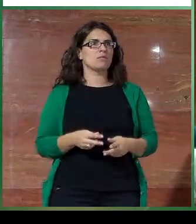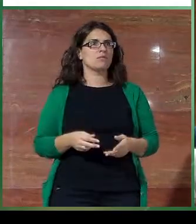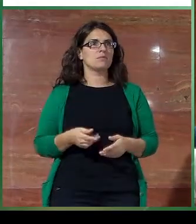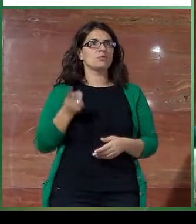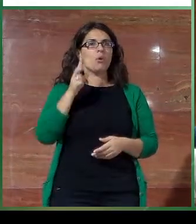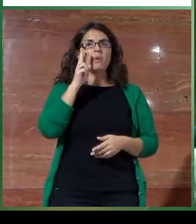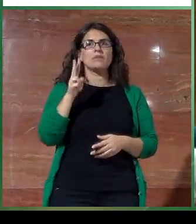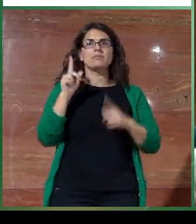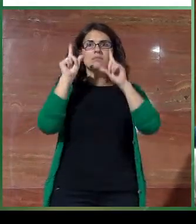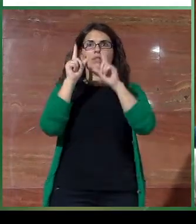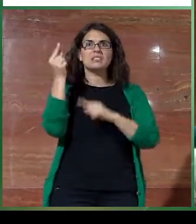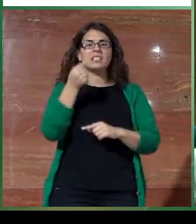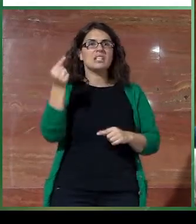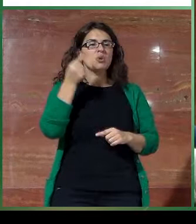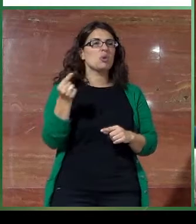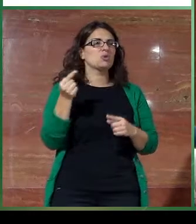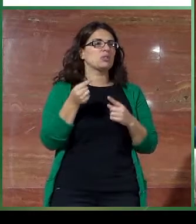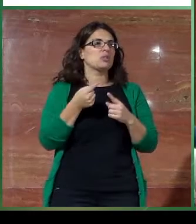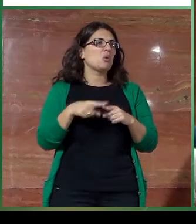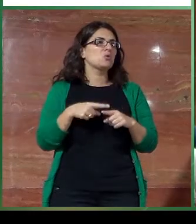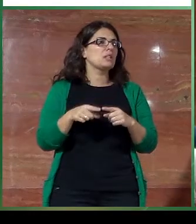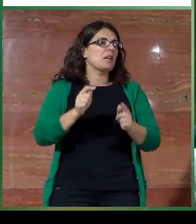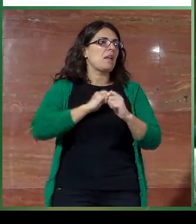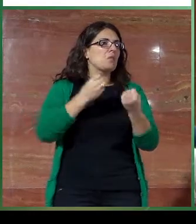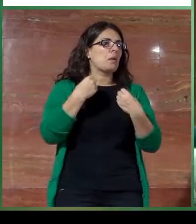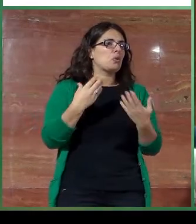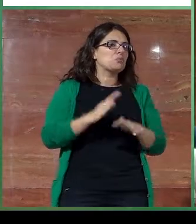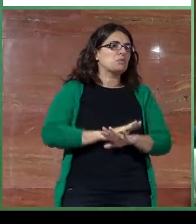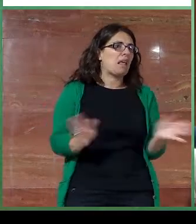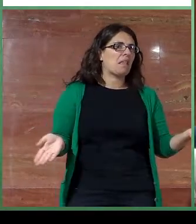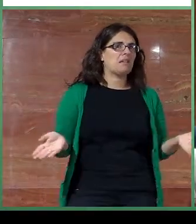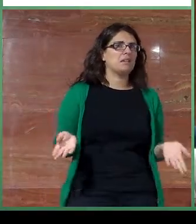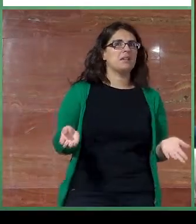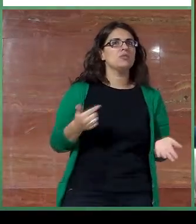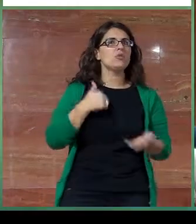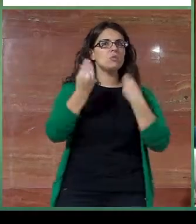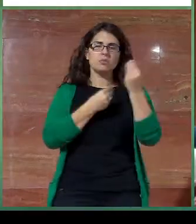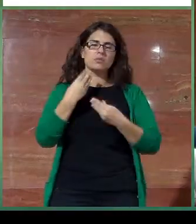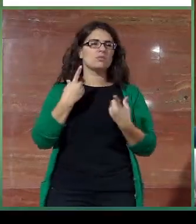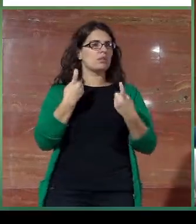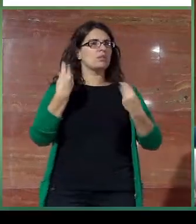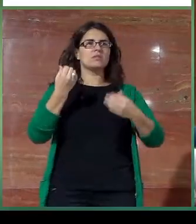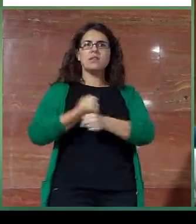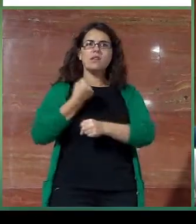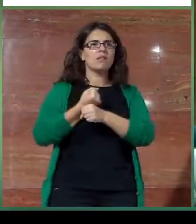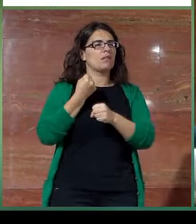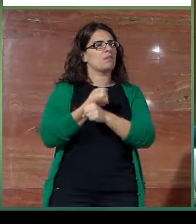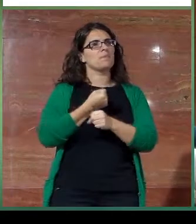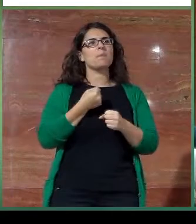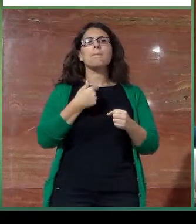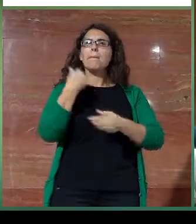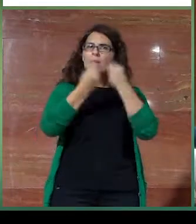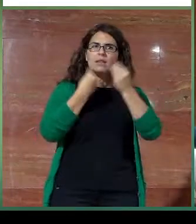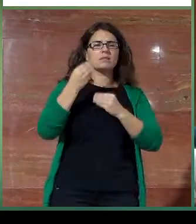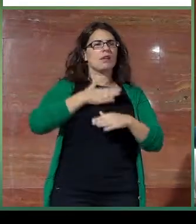carteles escritos y muchas cosas que no les aportan ninguna información. Entonces, yo creo que hay mucho trabajo por hacer. Creo que el trabajo desde